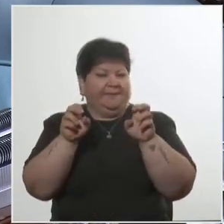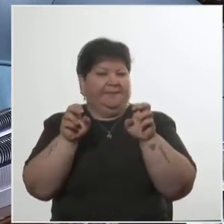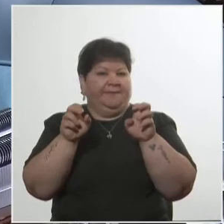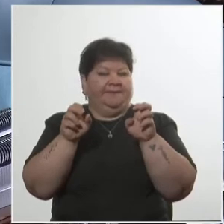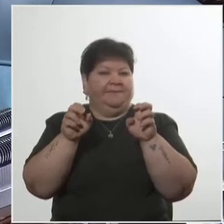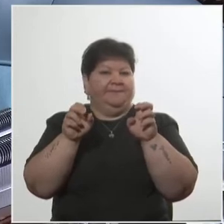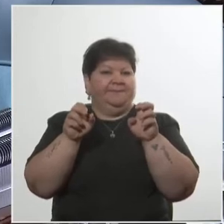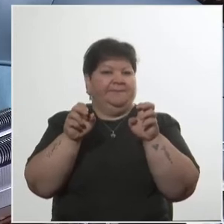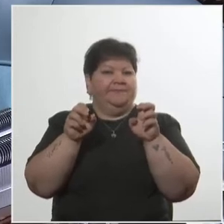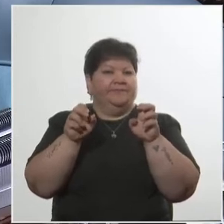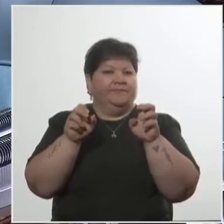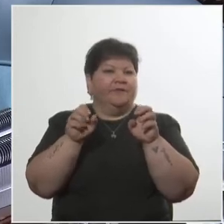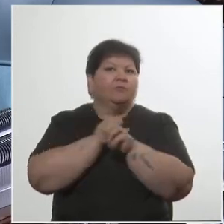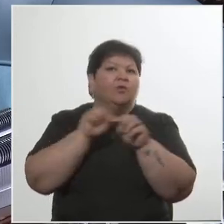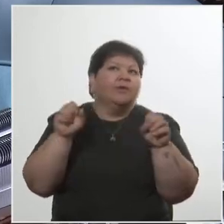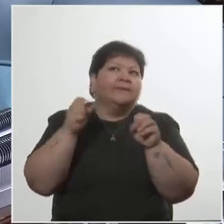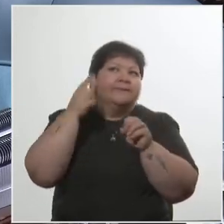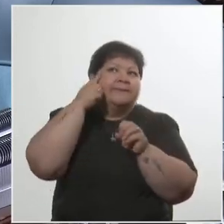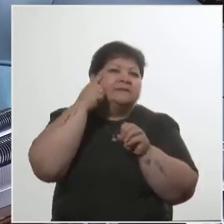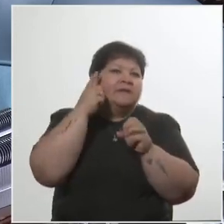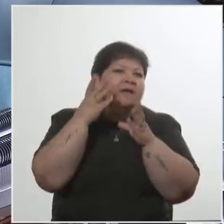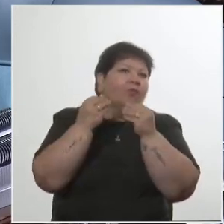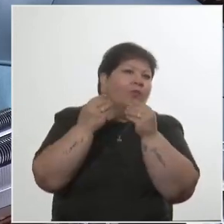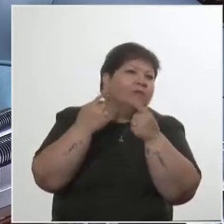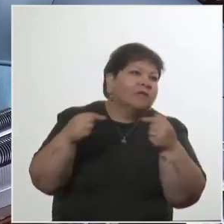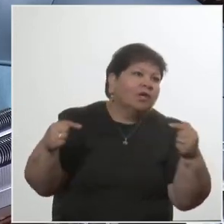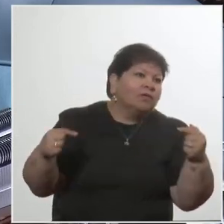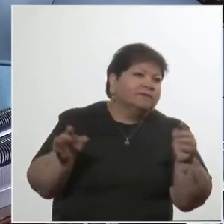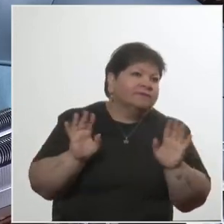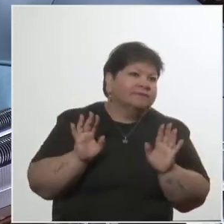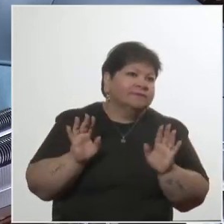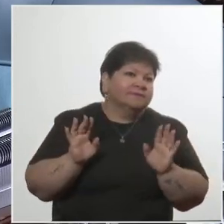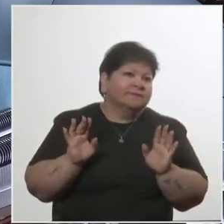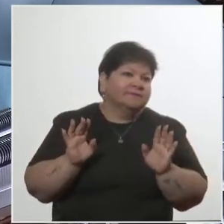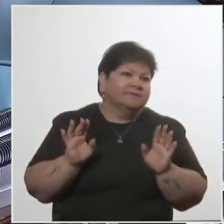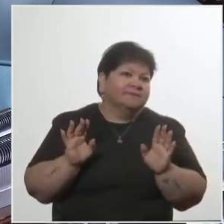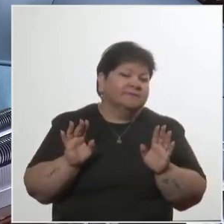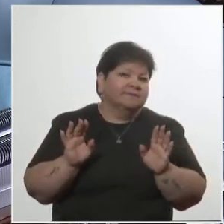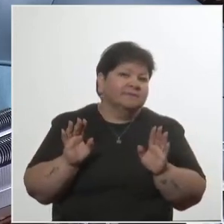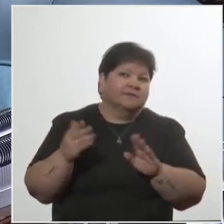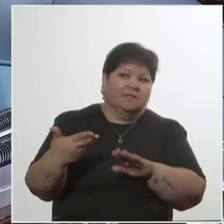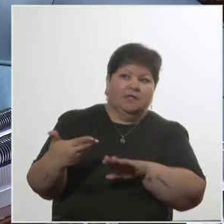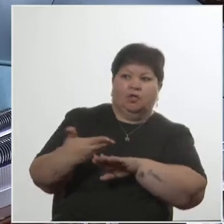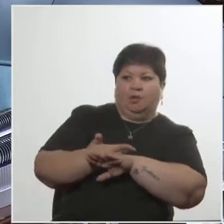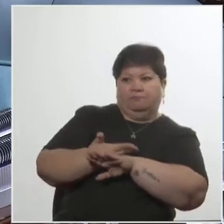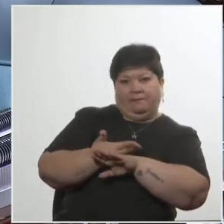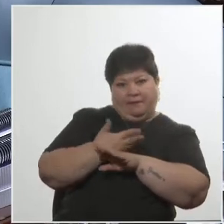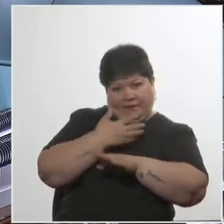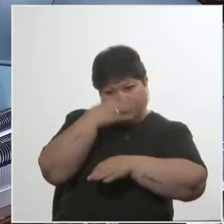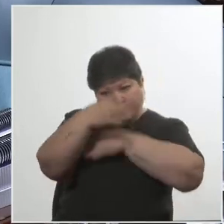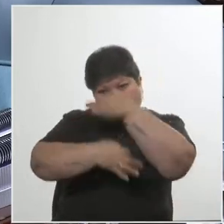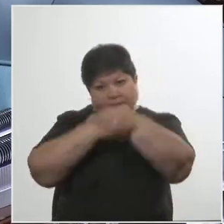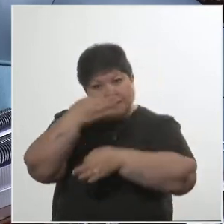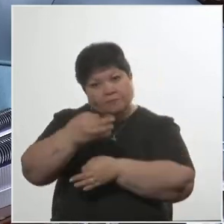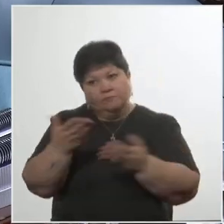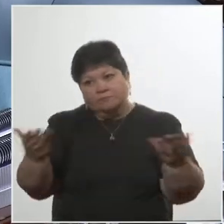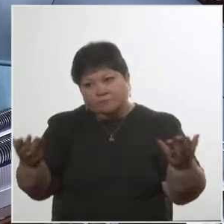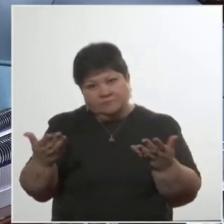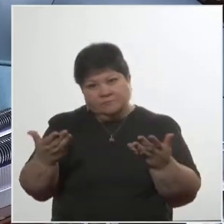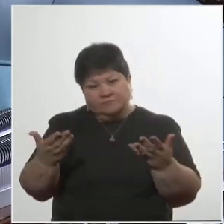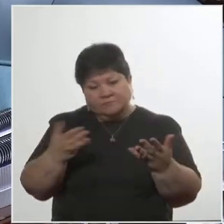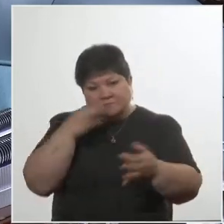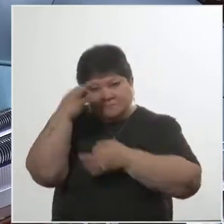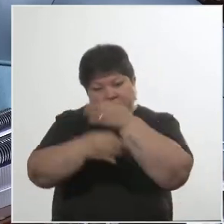podemos pensar muchas cosas y este si se nos pide que las expresemos las expresaremos